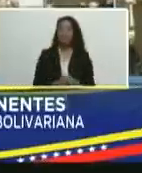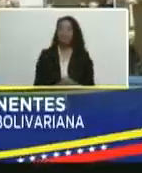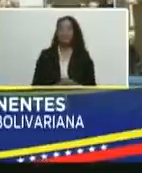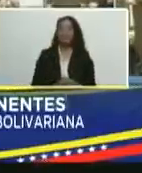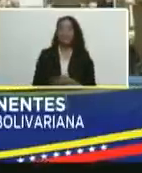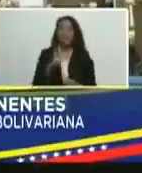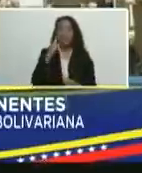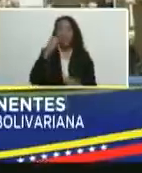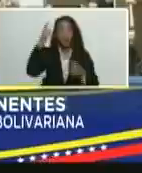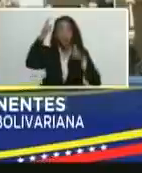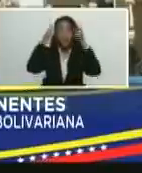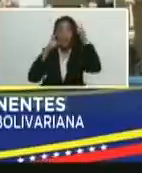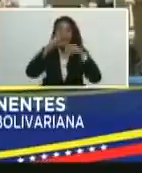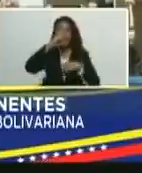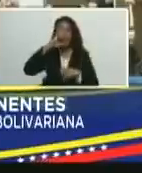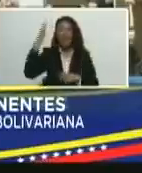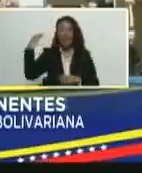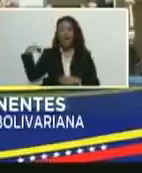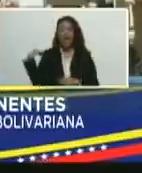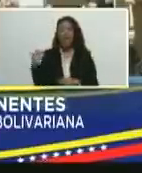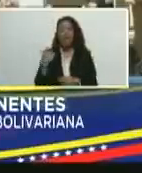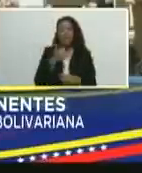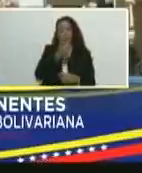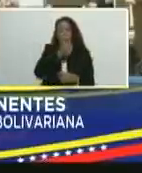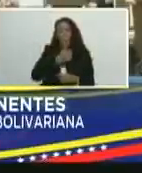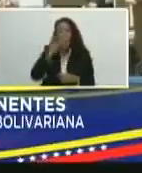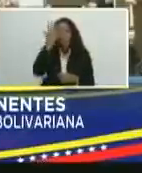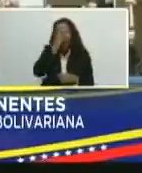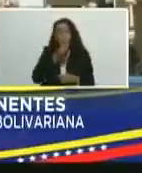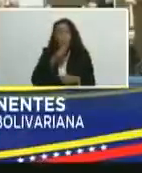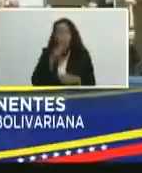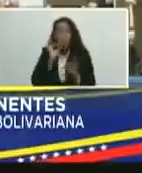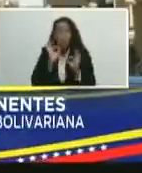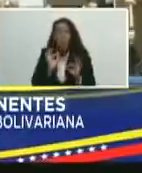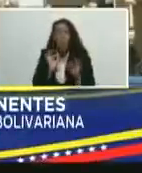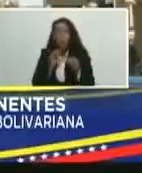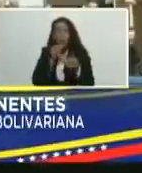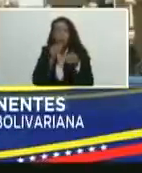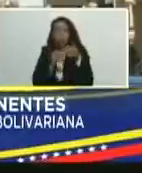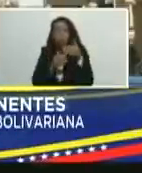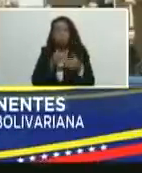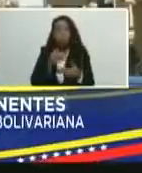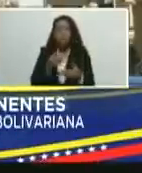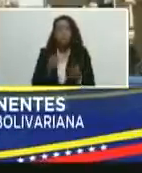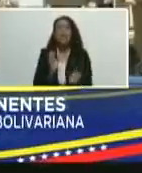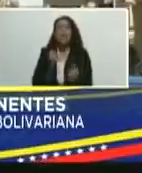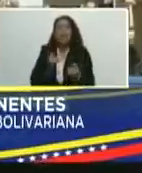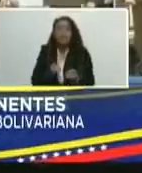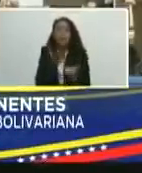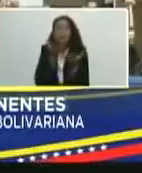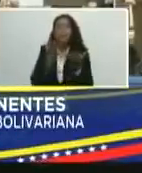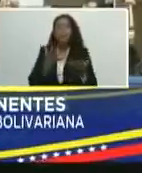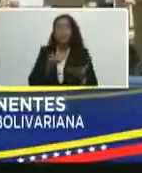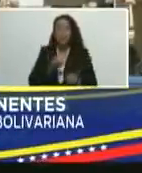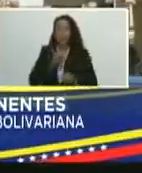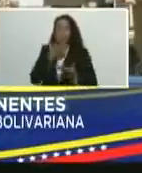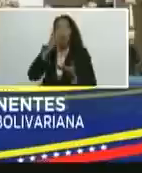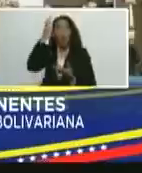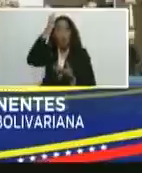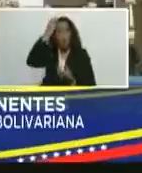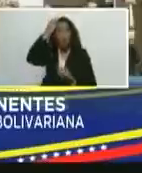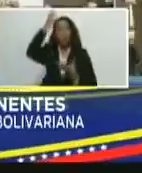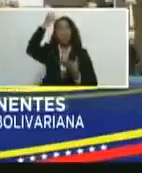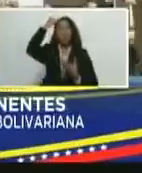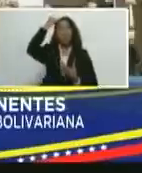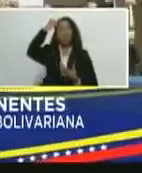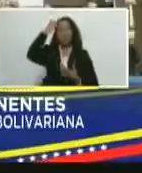Fue ese cadete que nos reconstruyó el alma, que nos despertó la conciencia, que